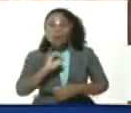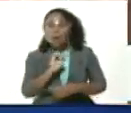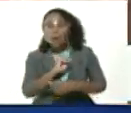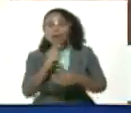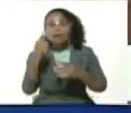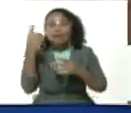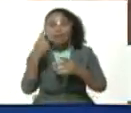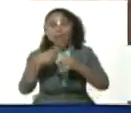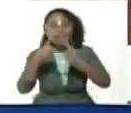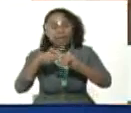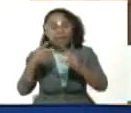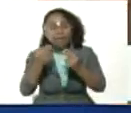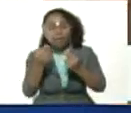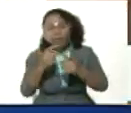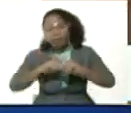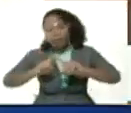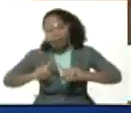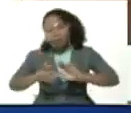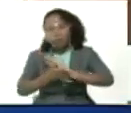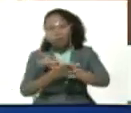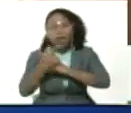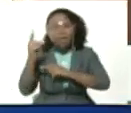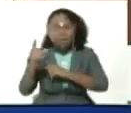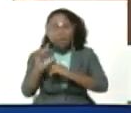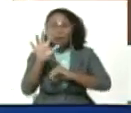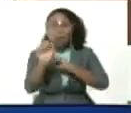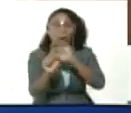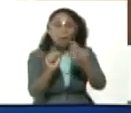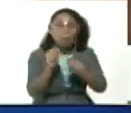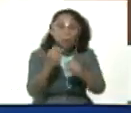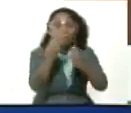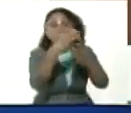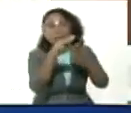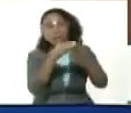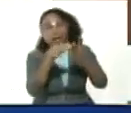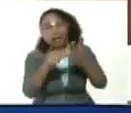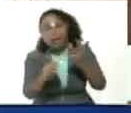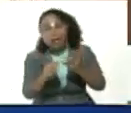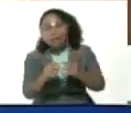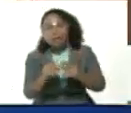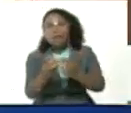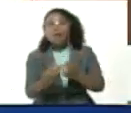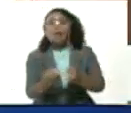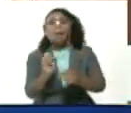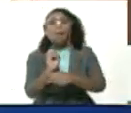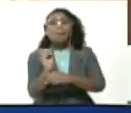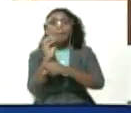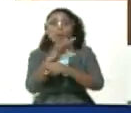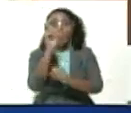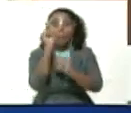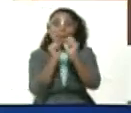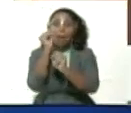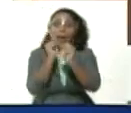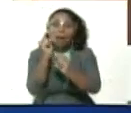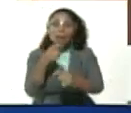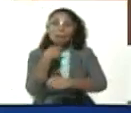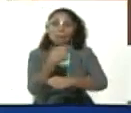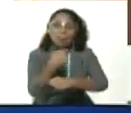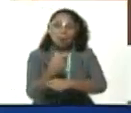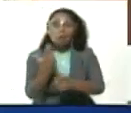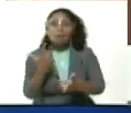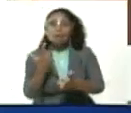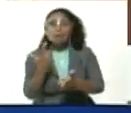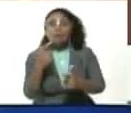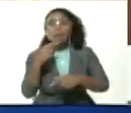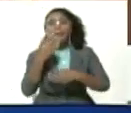dinerito, bueno, compran los repuestos, reinvierten en maquinaria, mejoran la